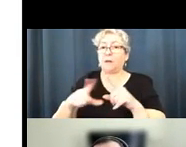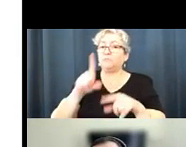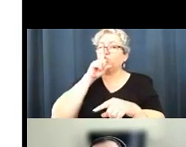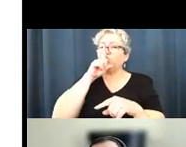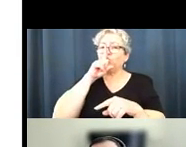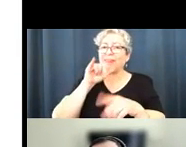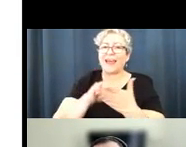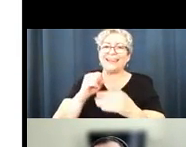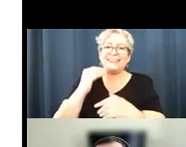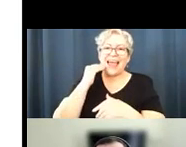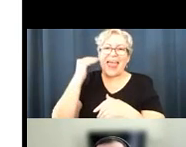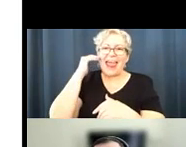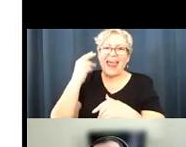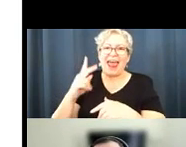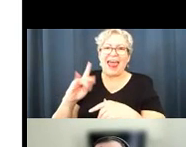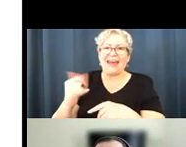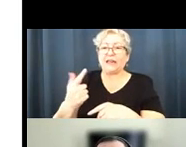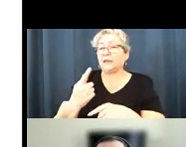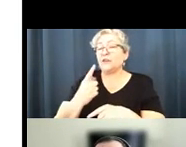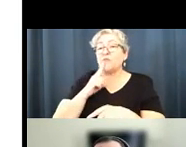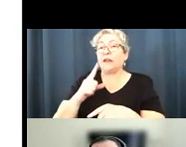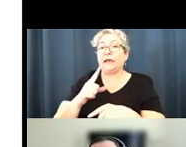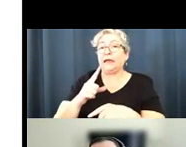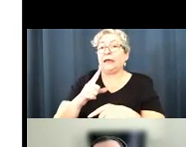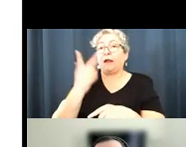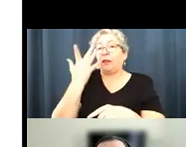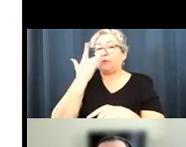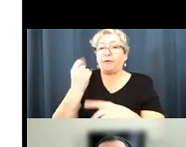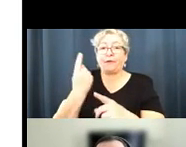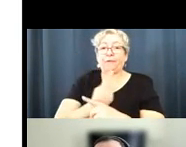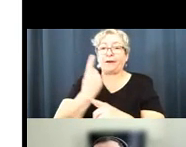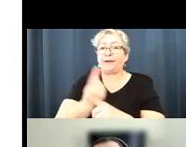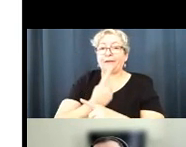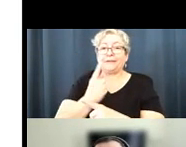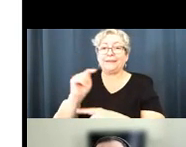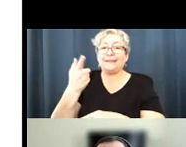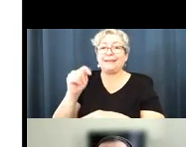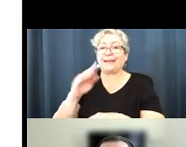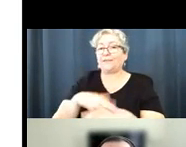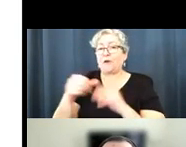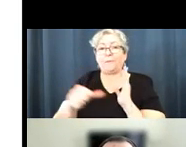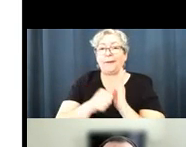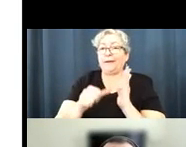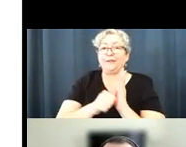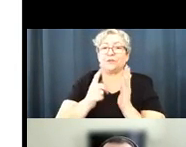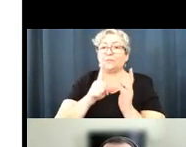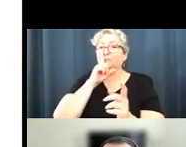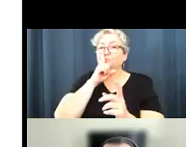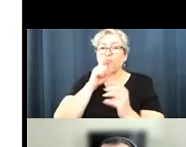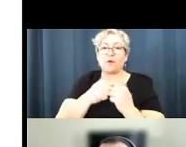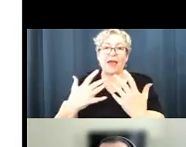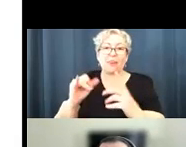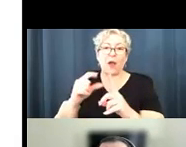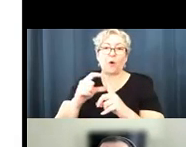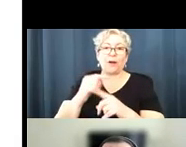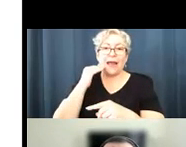fuera un encabezado, pues entonces lo único que usted tiene es simplemente texto en una página. Así que si usted ve un texto y es simplemente un texto regular,